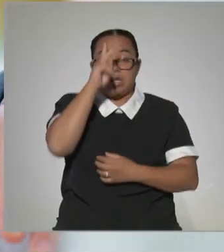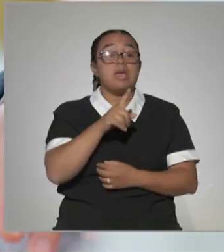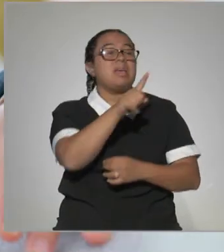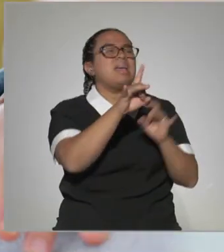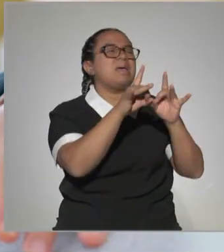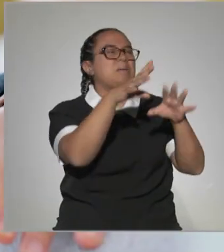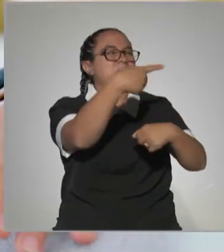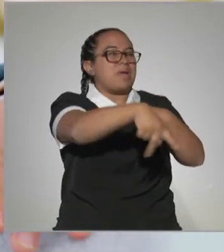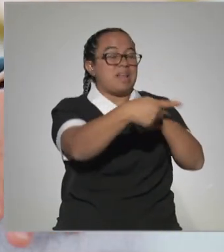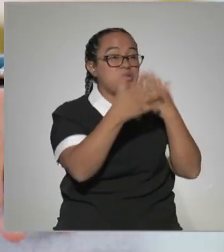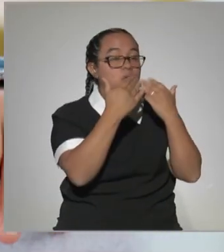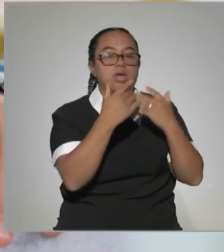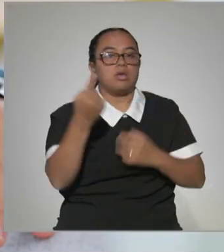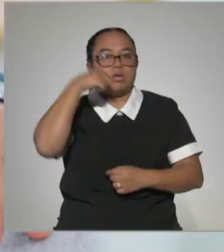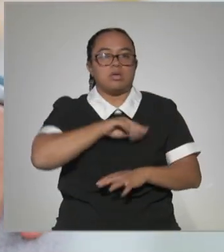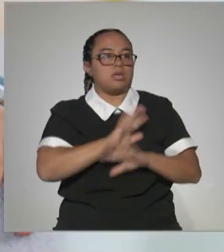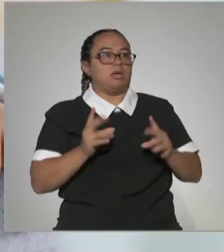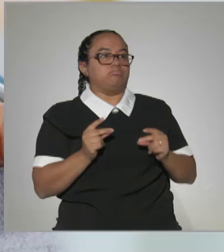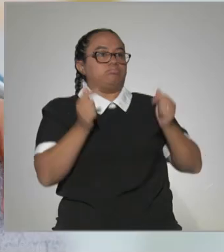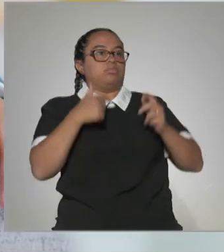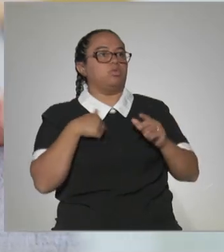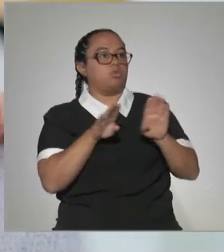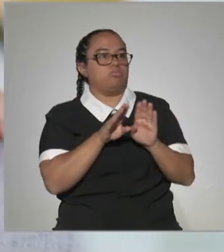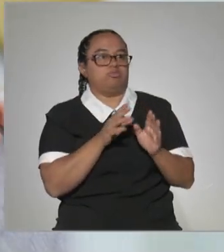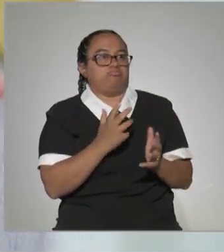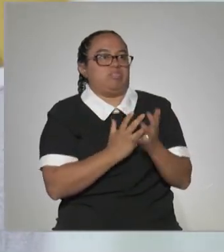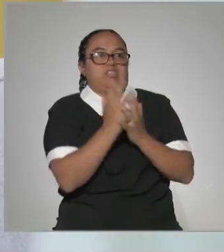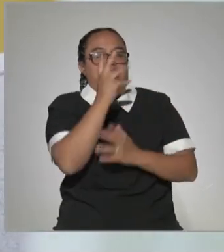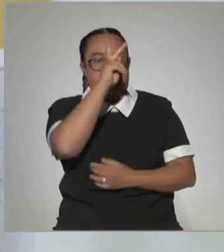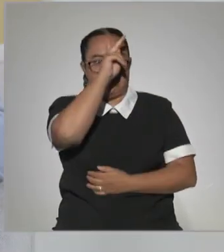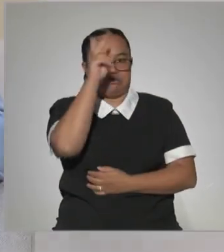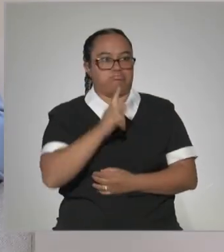riesgo, reacciona ya de manera exagerada.